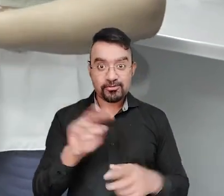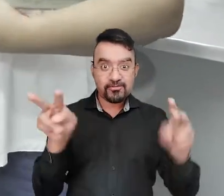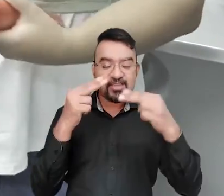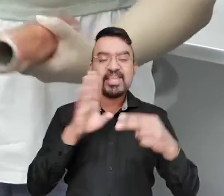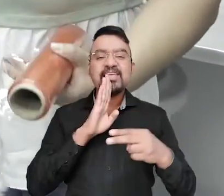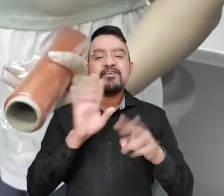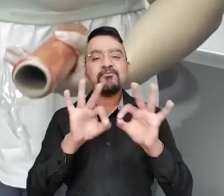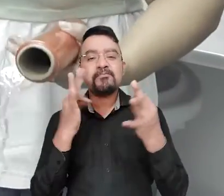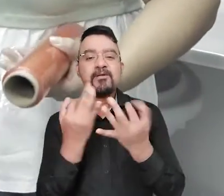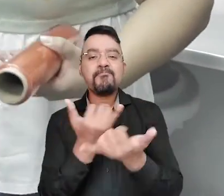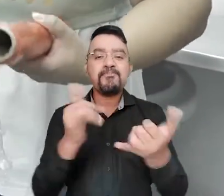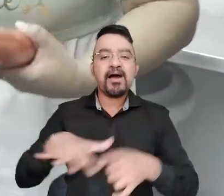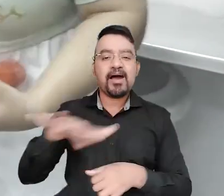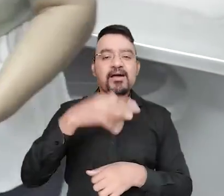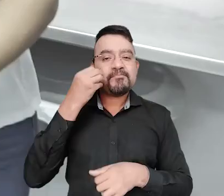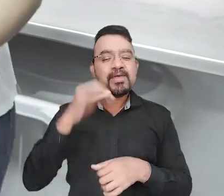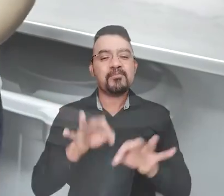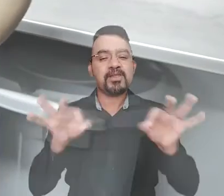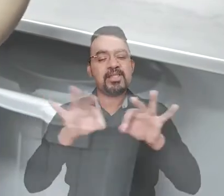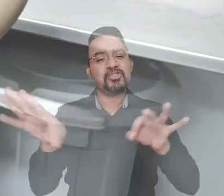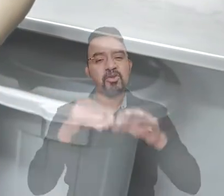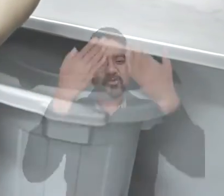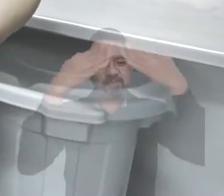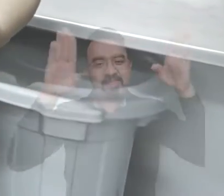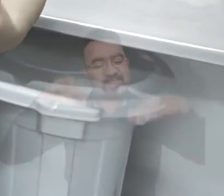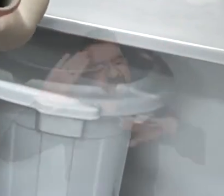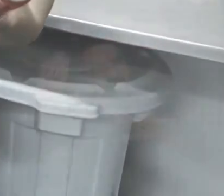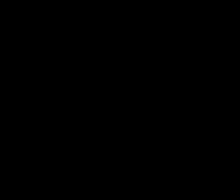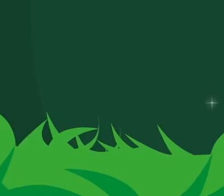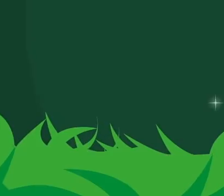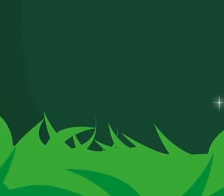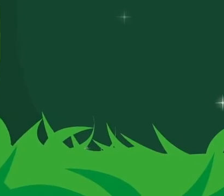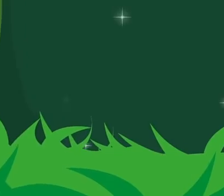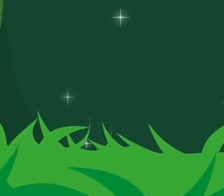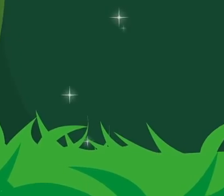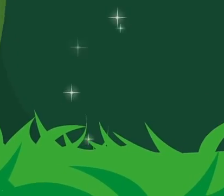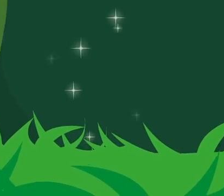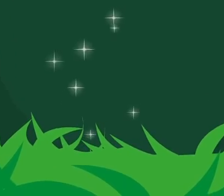municipio de Ligado, a toda su gente, una feliz Navidad. ¡Navidad!